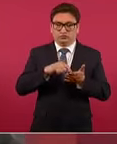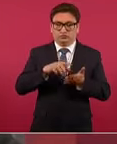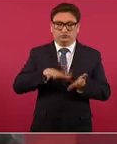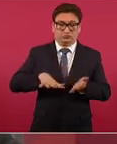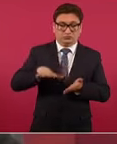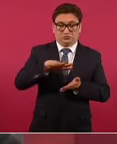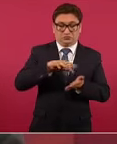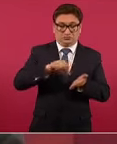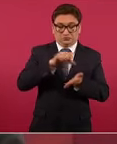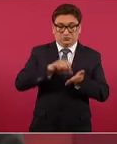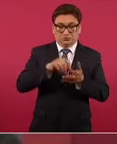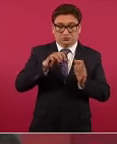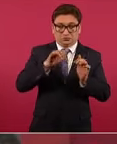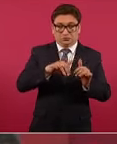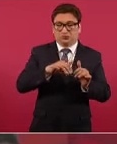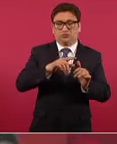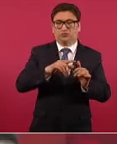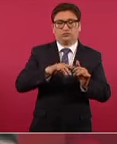solamente